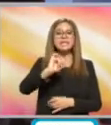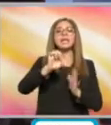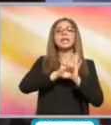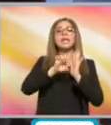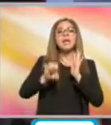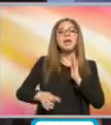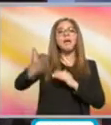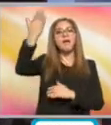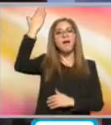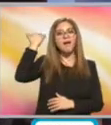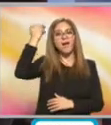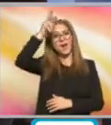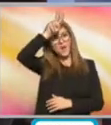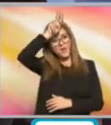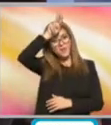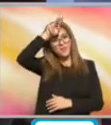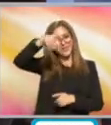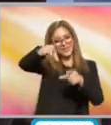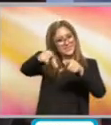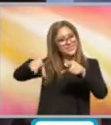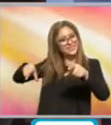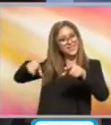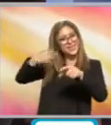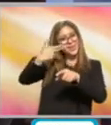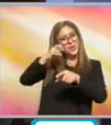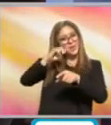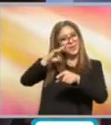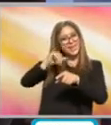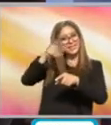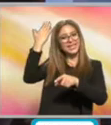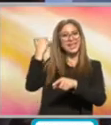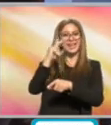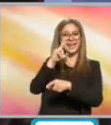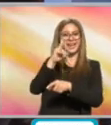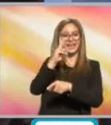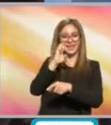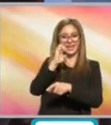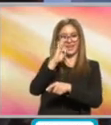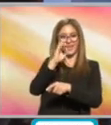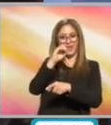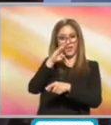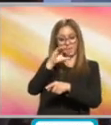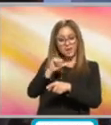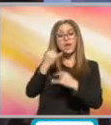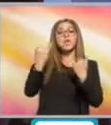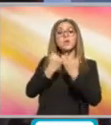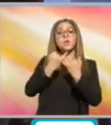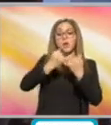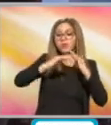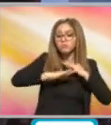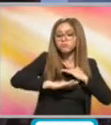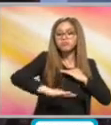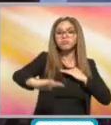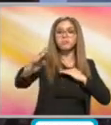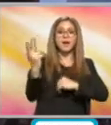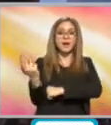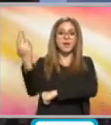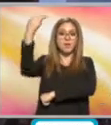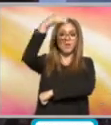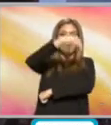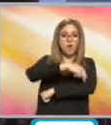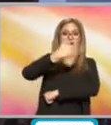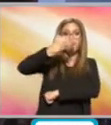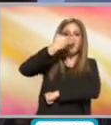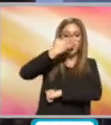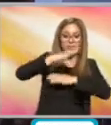unas hormigas en el camellón de Reforma, unas hormigas gigantes, y un tapete floral en el Monumento a la Revolución. Y hoy